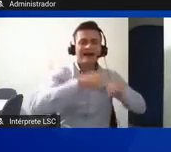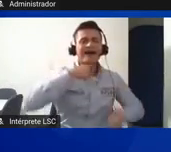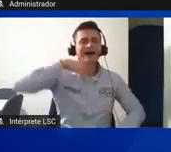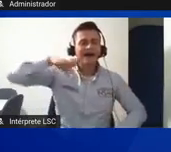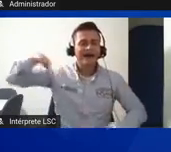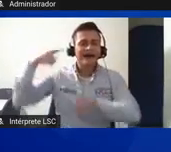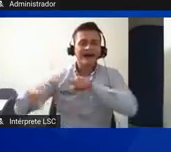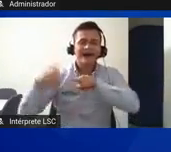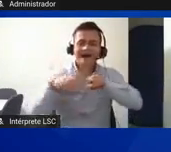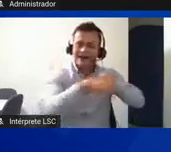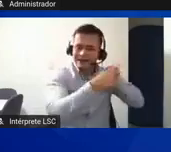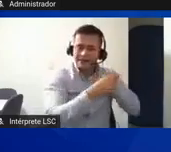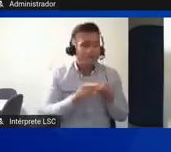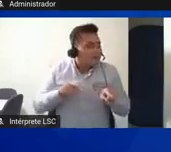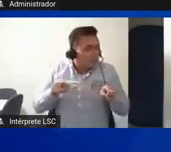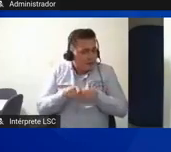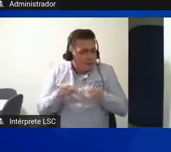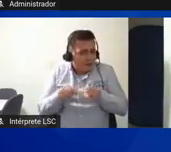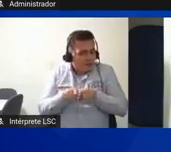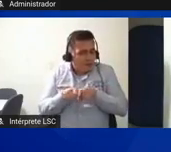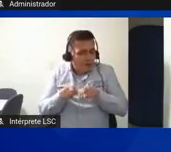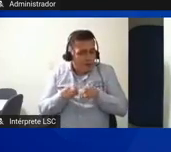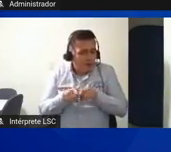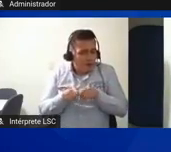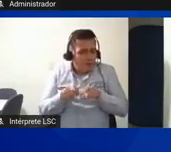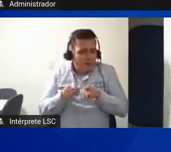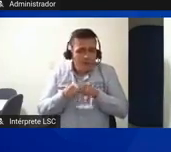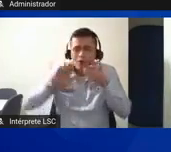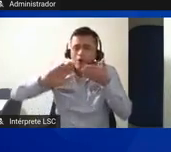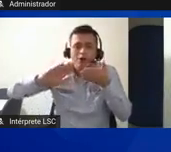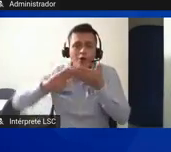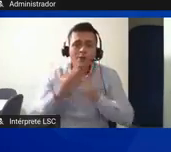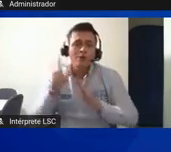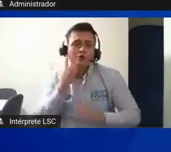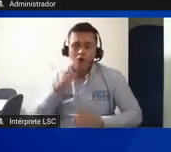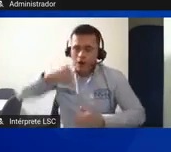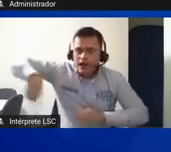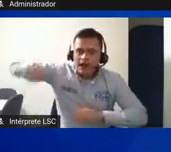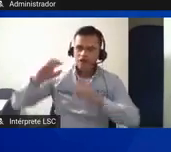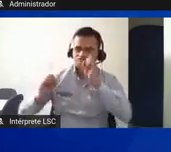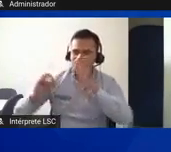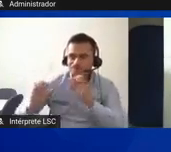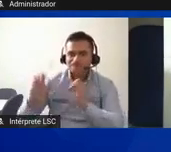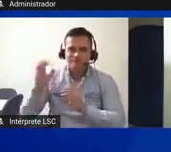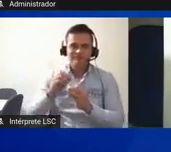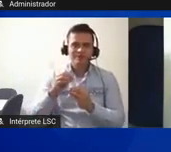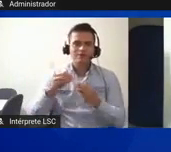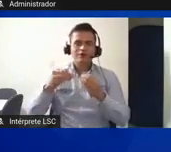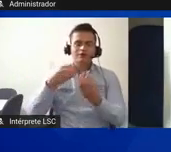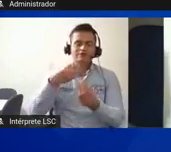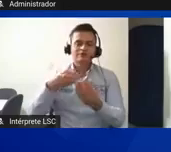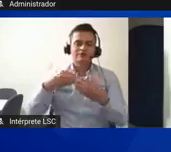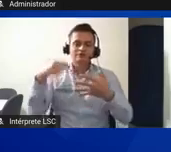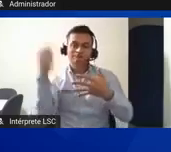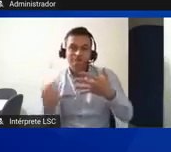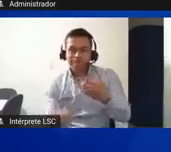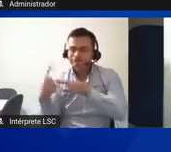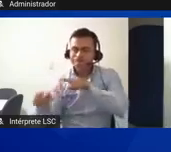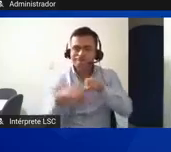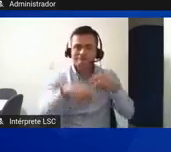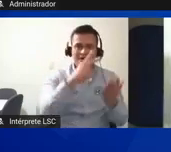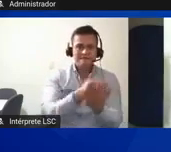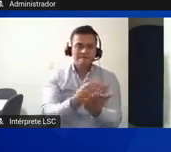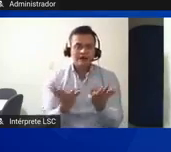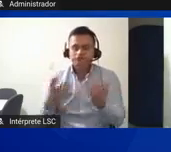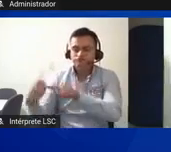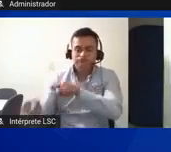población tiene también sus acentos, variaciones lingüísticas, consideración, y sus